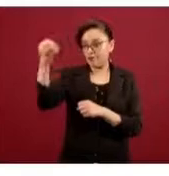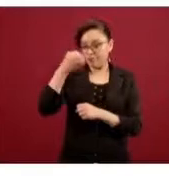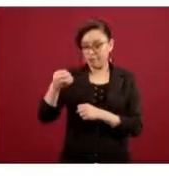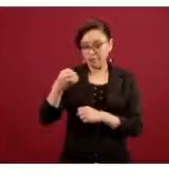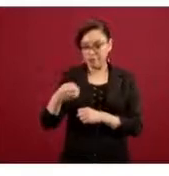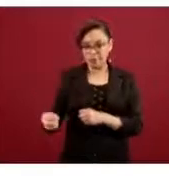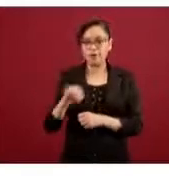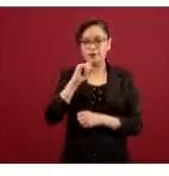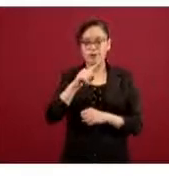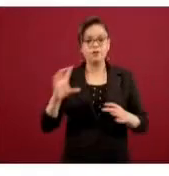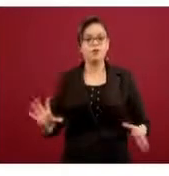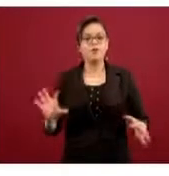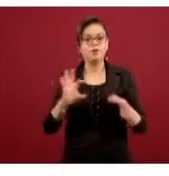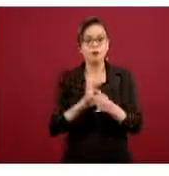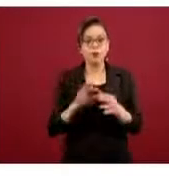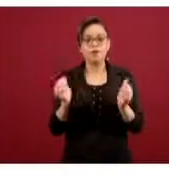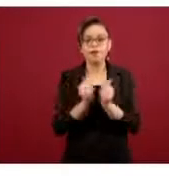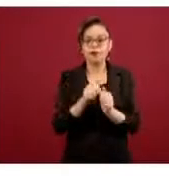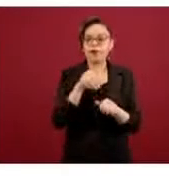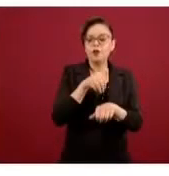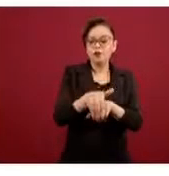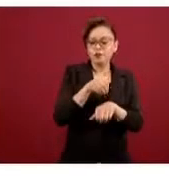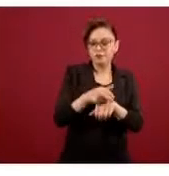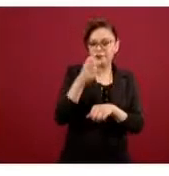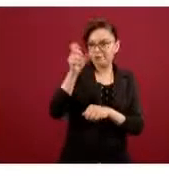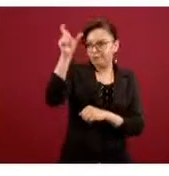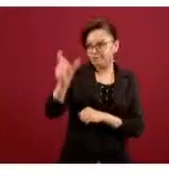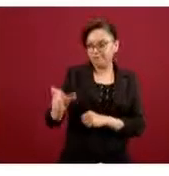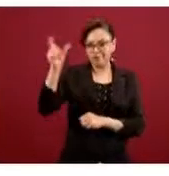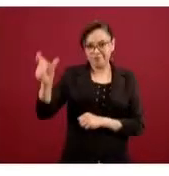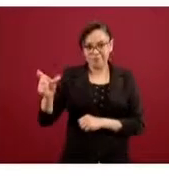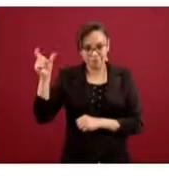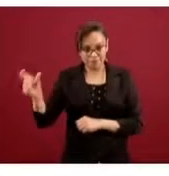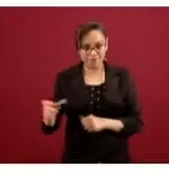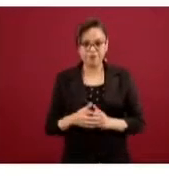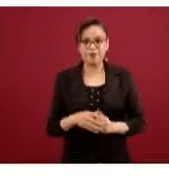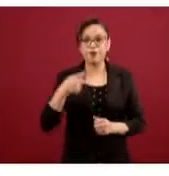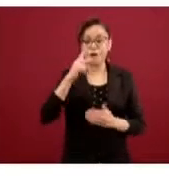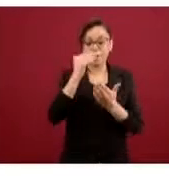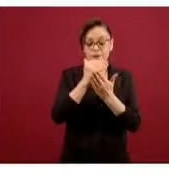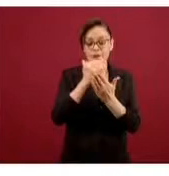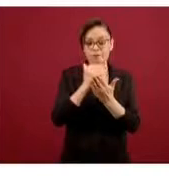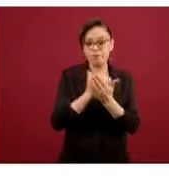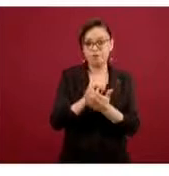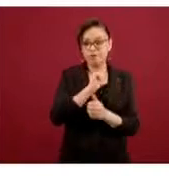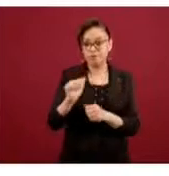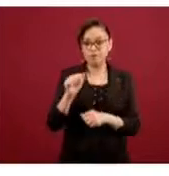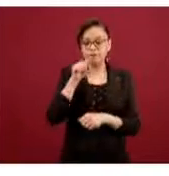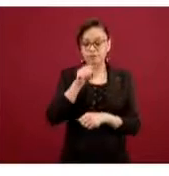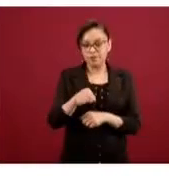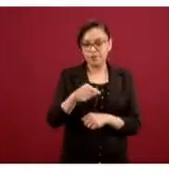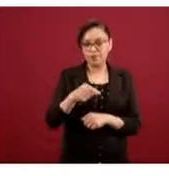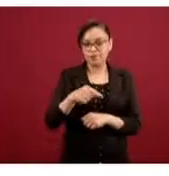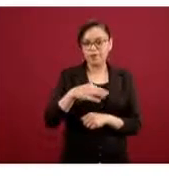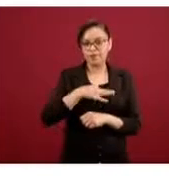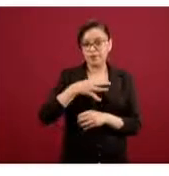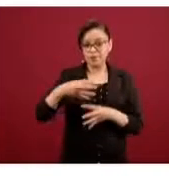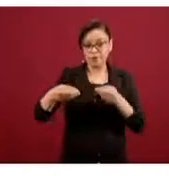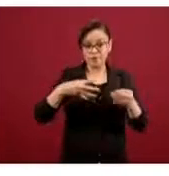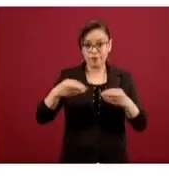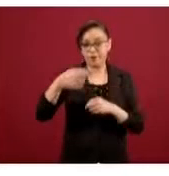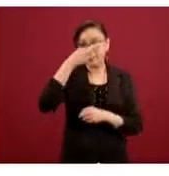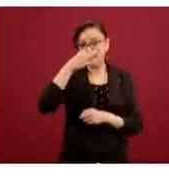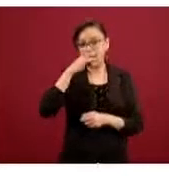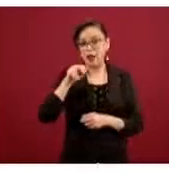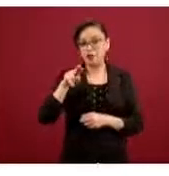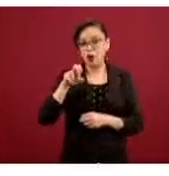estos números. Pero le falta una parte que está descrita en el manual de vigilancia epidemiológica de la influenza y que no está aquí porque